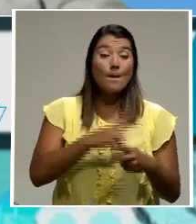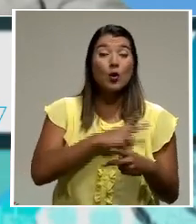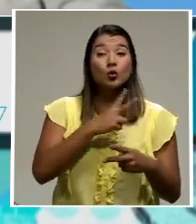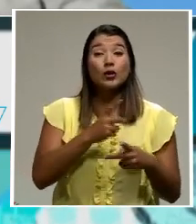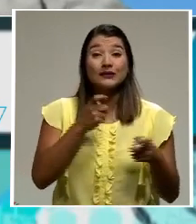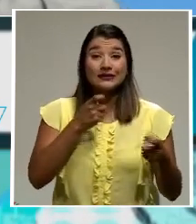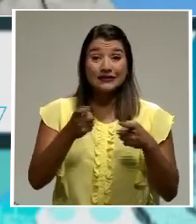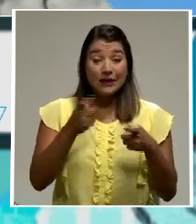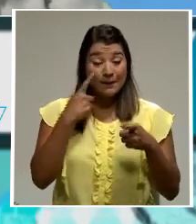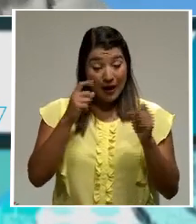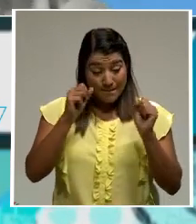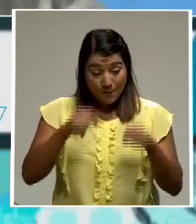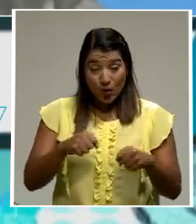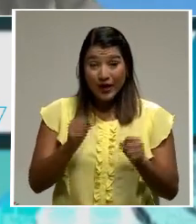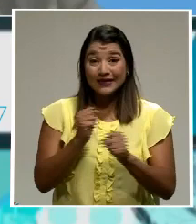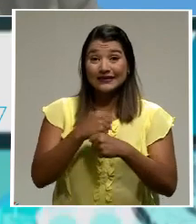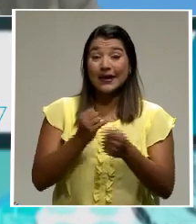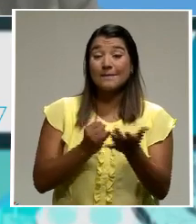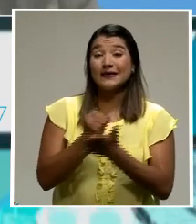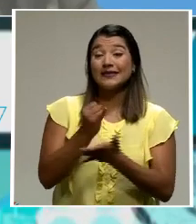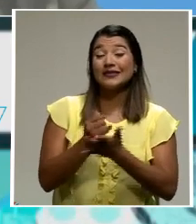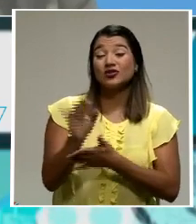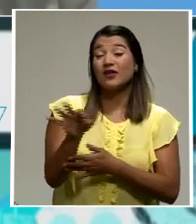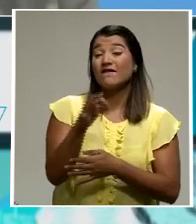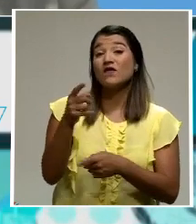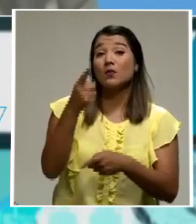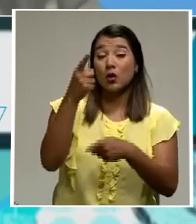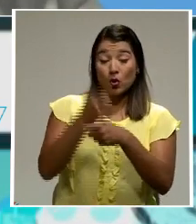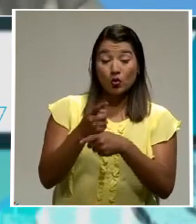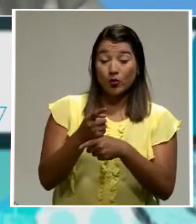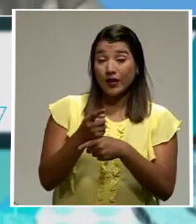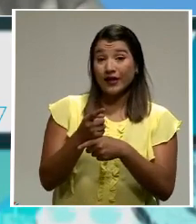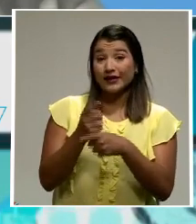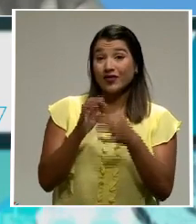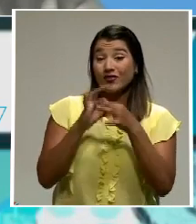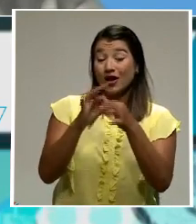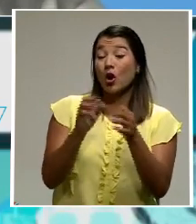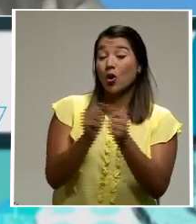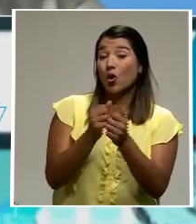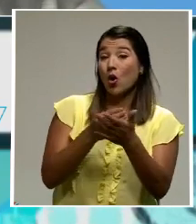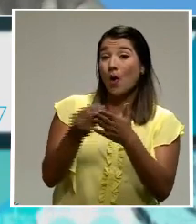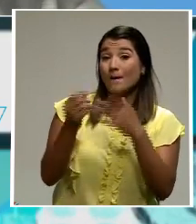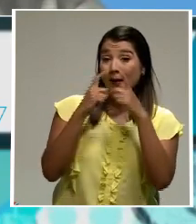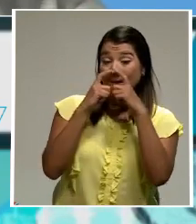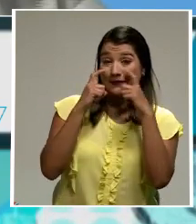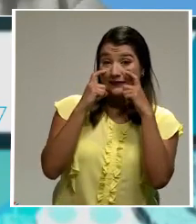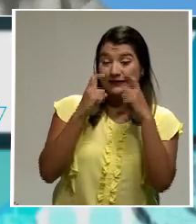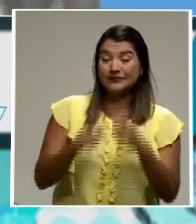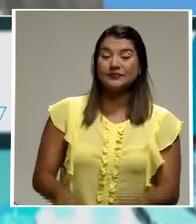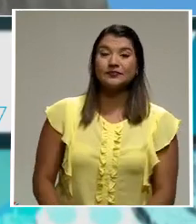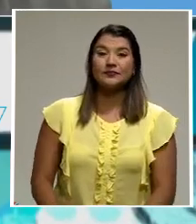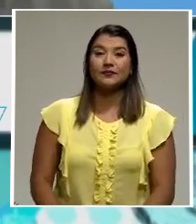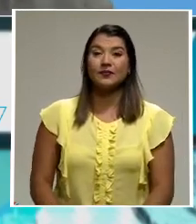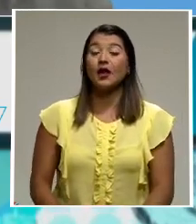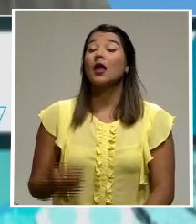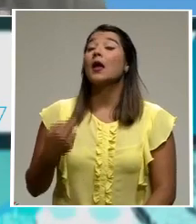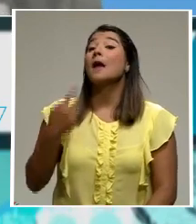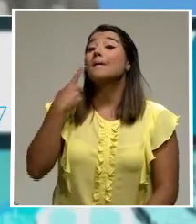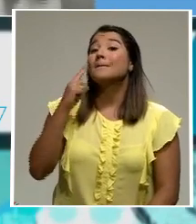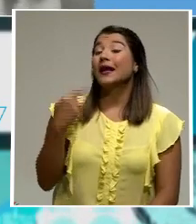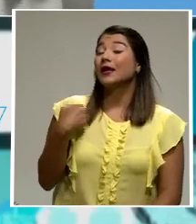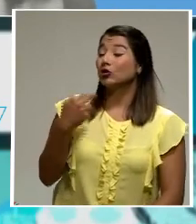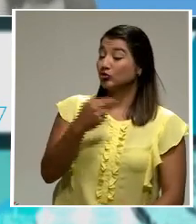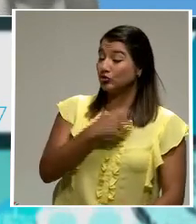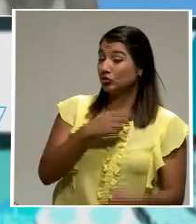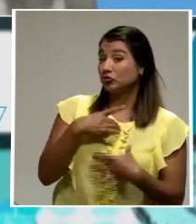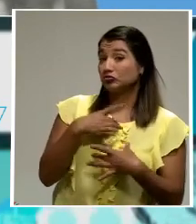para investigar apropiadamente este caso tan grave de la compra de mascarillas. A nosotros nos llama la